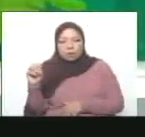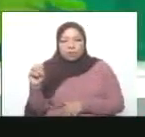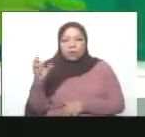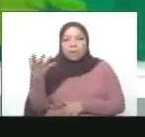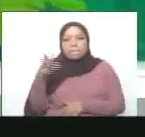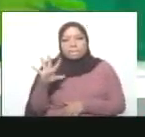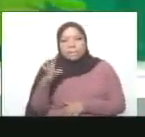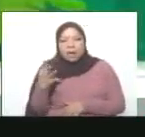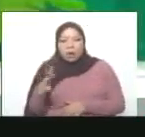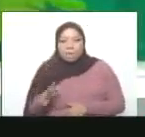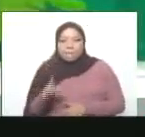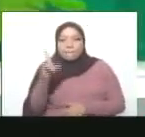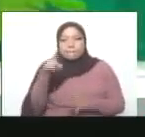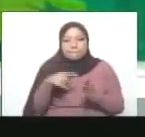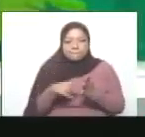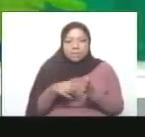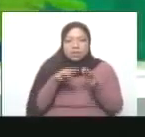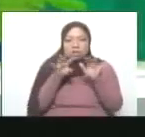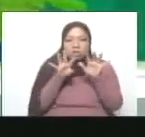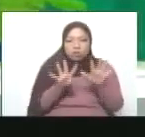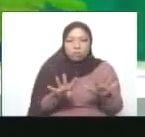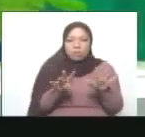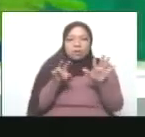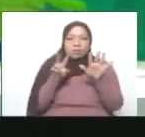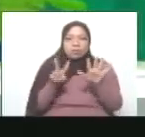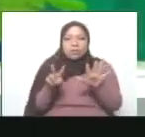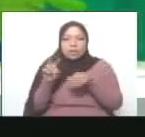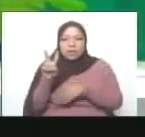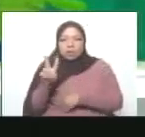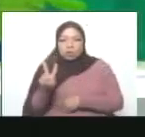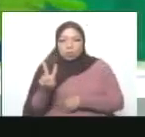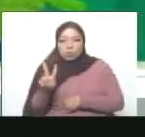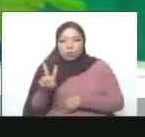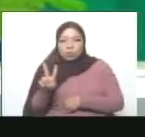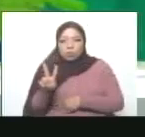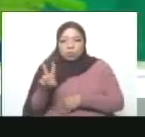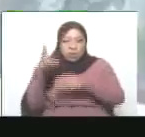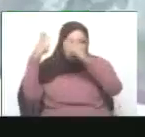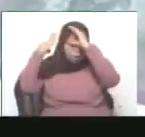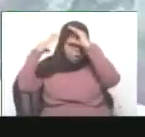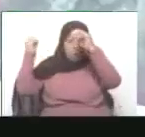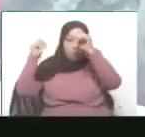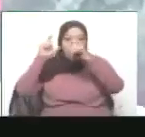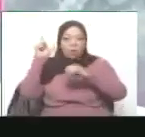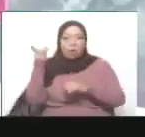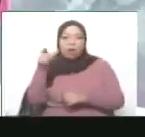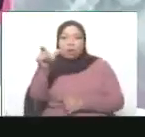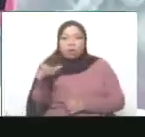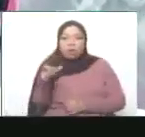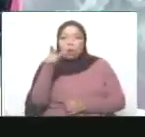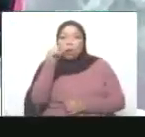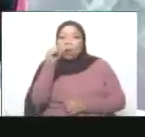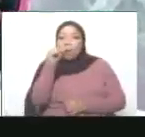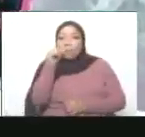1962, 63, que los cancilleres de entonces, Marco Falcón Briceño